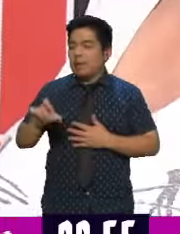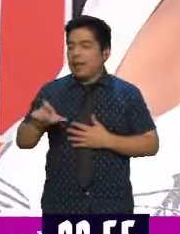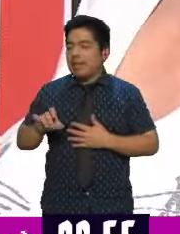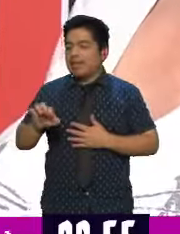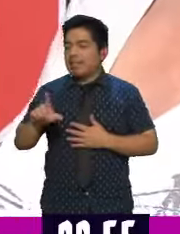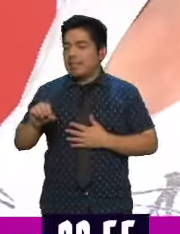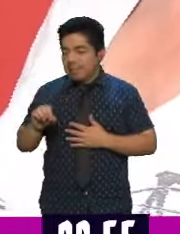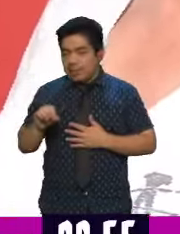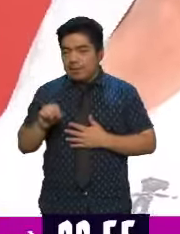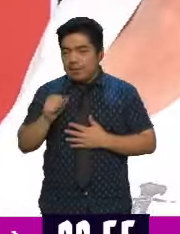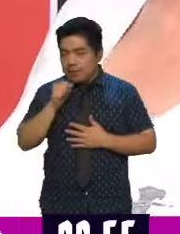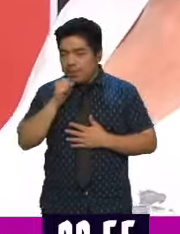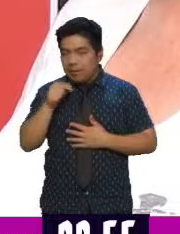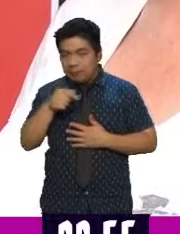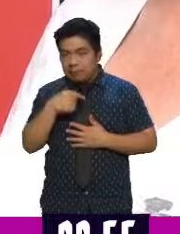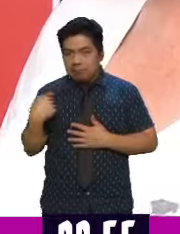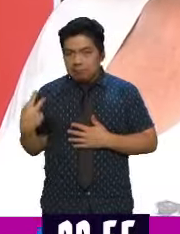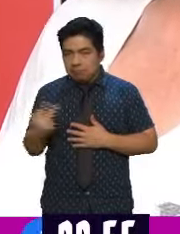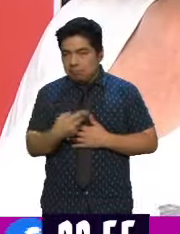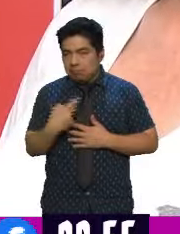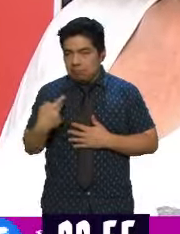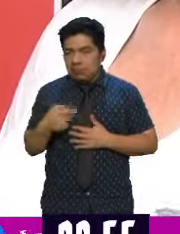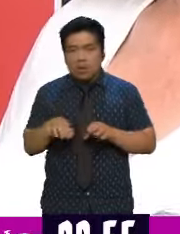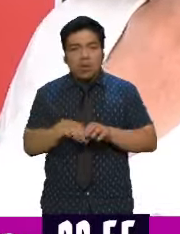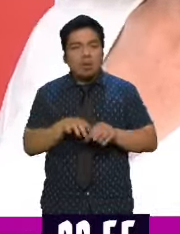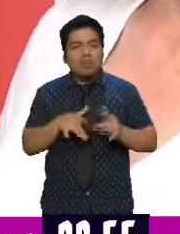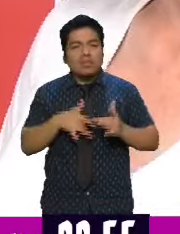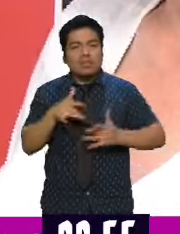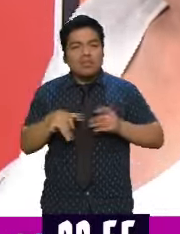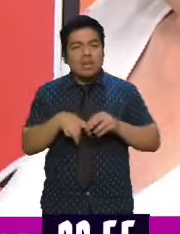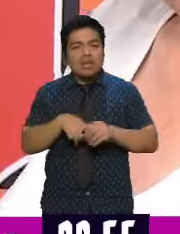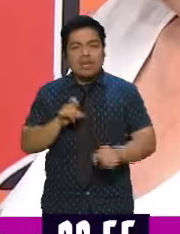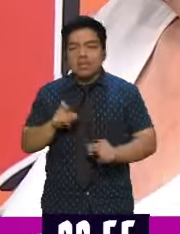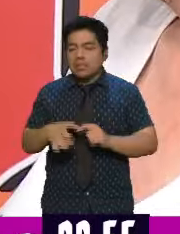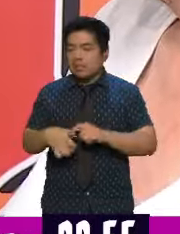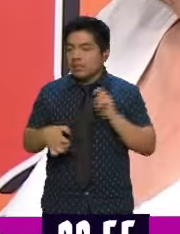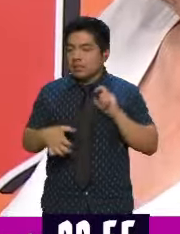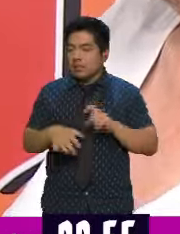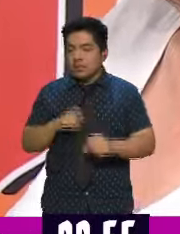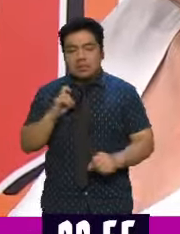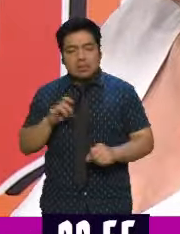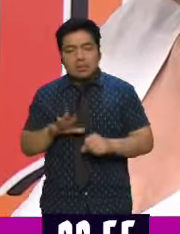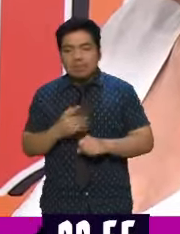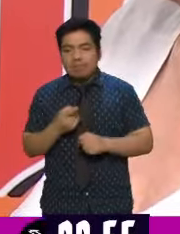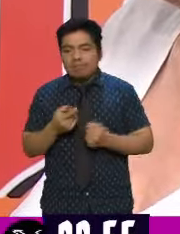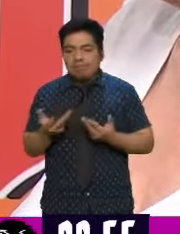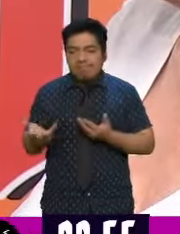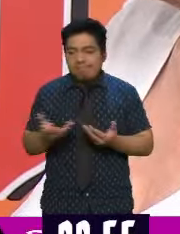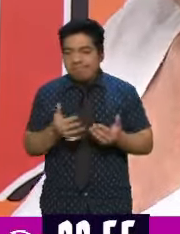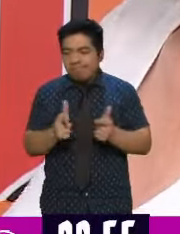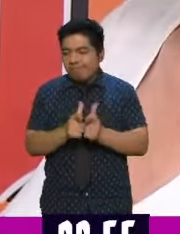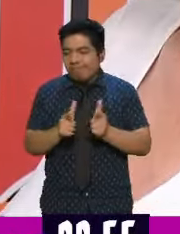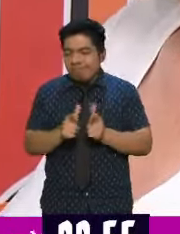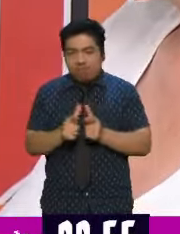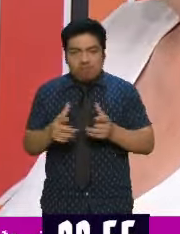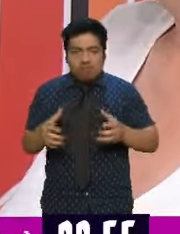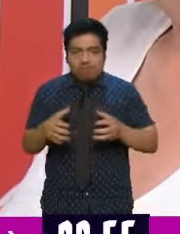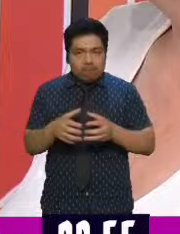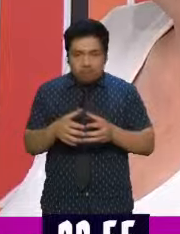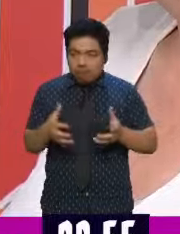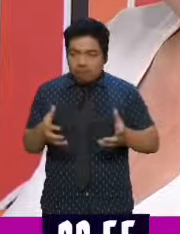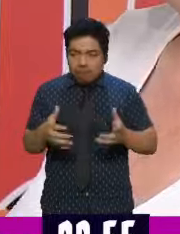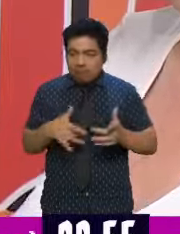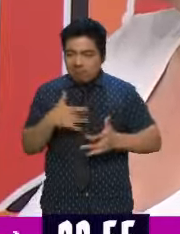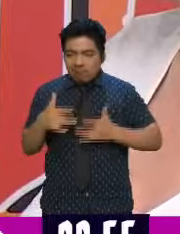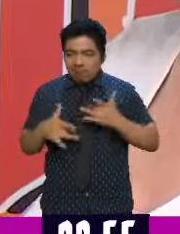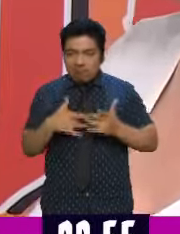principio éramos exiliados porque no nos sentimos como parte de un grupo en sí, pues